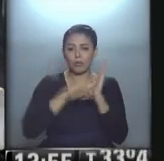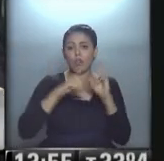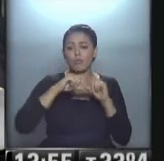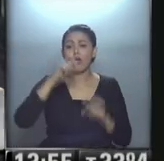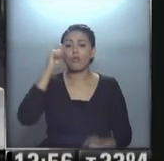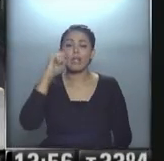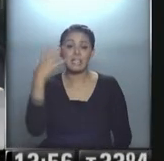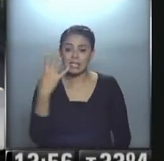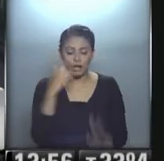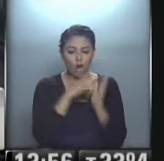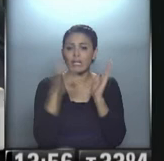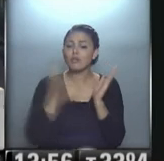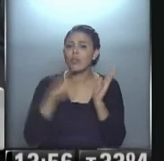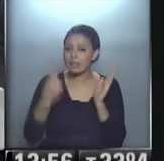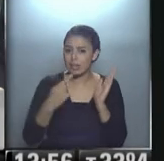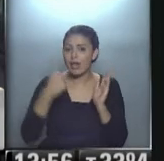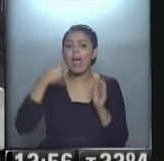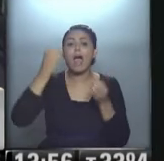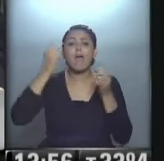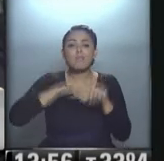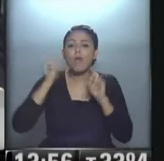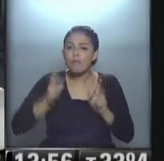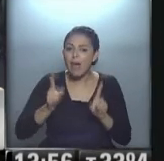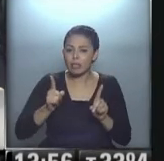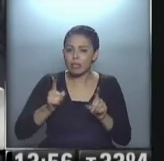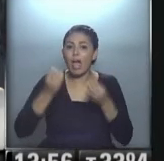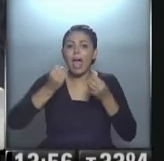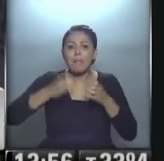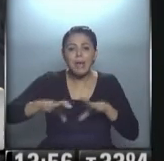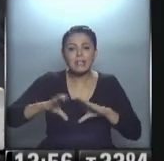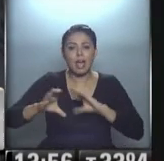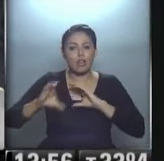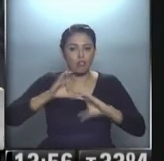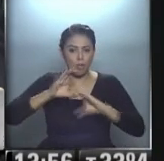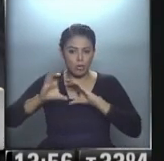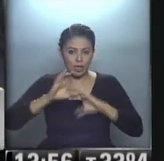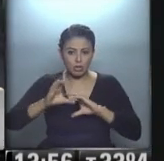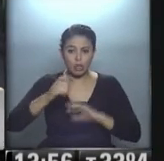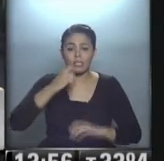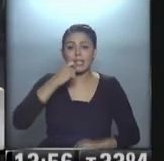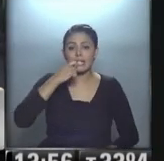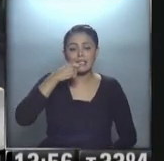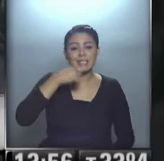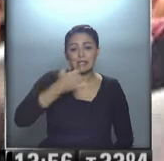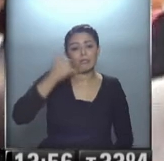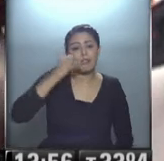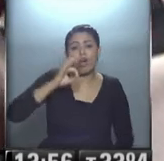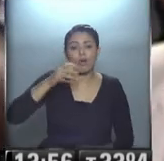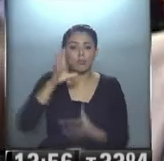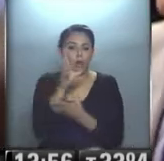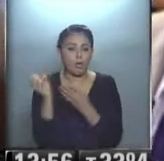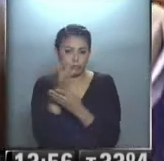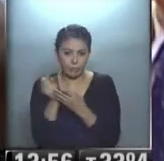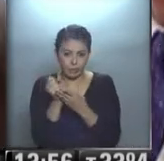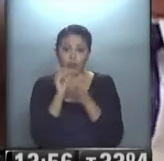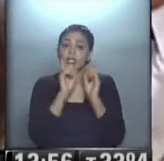45, que es a partir del momento que se establece la comunicación, que por sí o por contestador automático, y